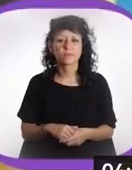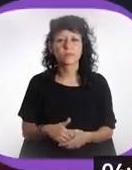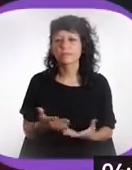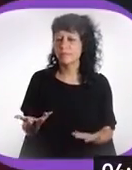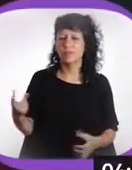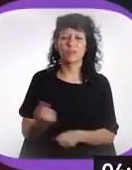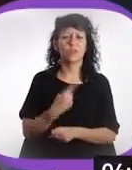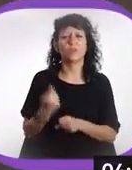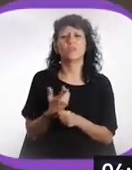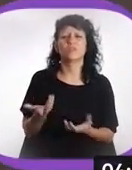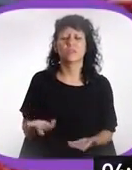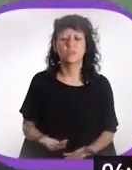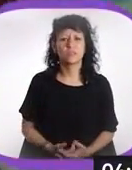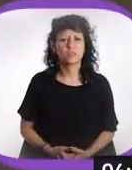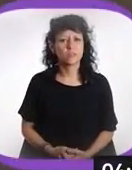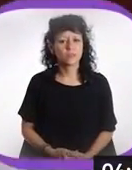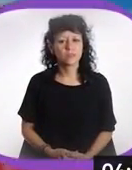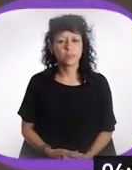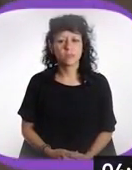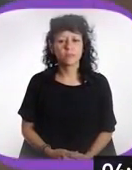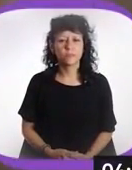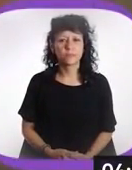¡No puede ser! ¡Wow!